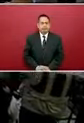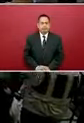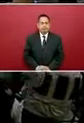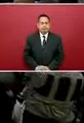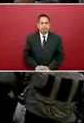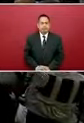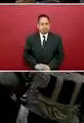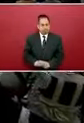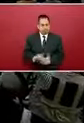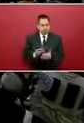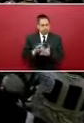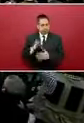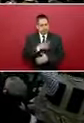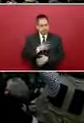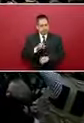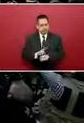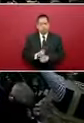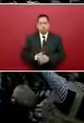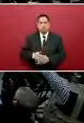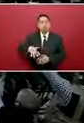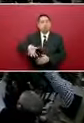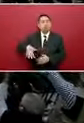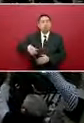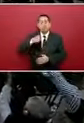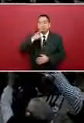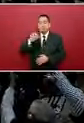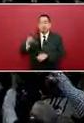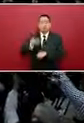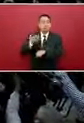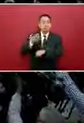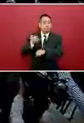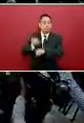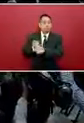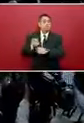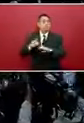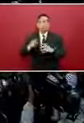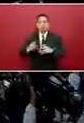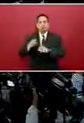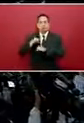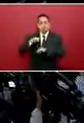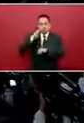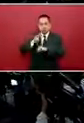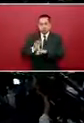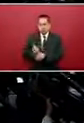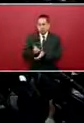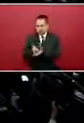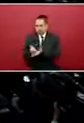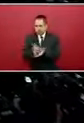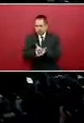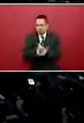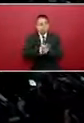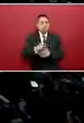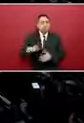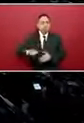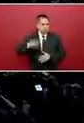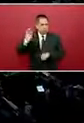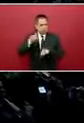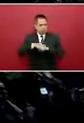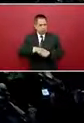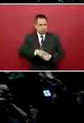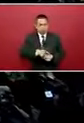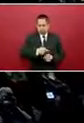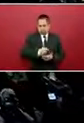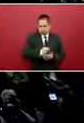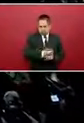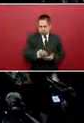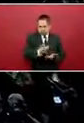Gracias. Buenos días. Como ya se dijo, la Tesorería de la Federación es la encargada de realizar los pagos a cargo del Gobierno Federal, para